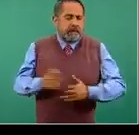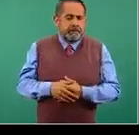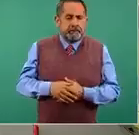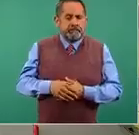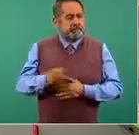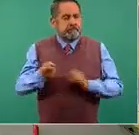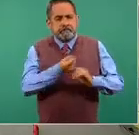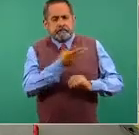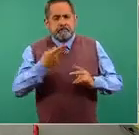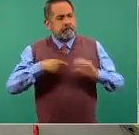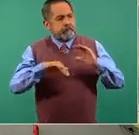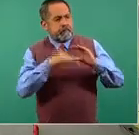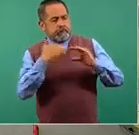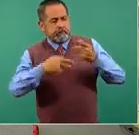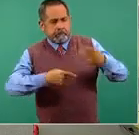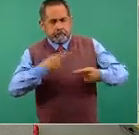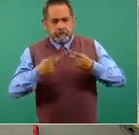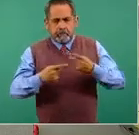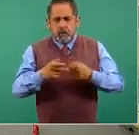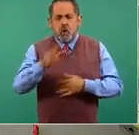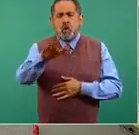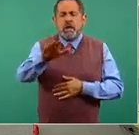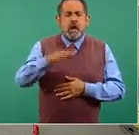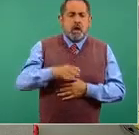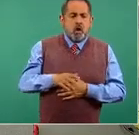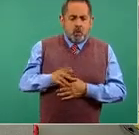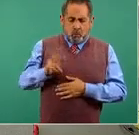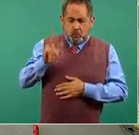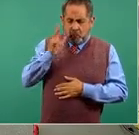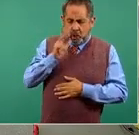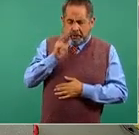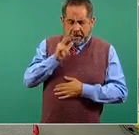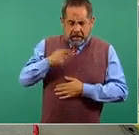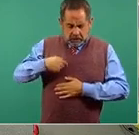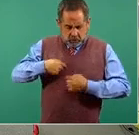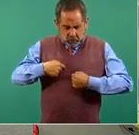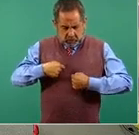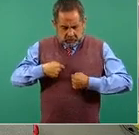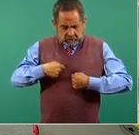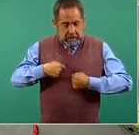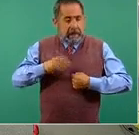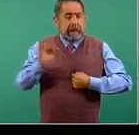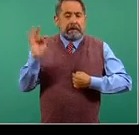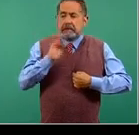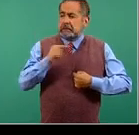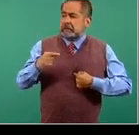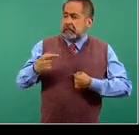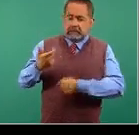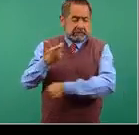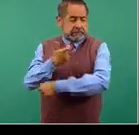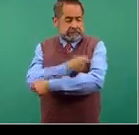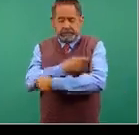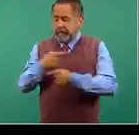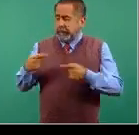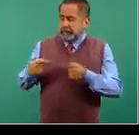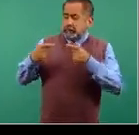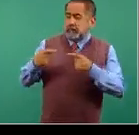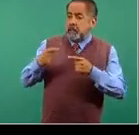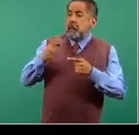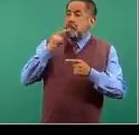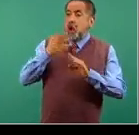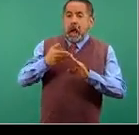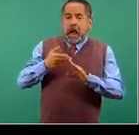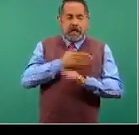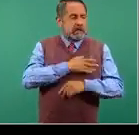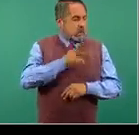redes sociales si hay alguna manera de hacerse una prueba para saber si son afines a tener algún tipo de reacción a la vacuna. Correcto. Hay